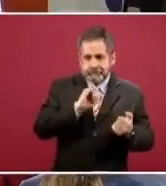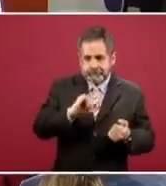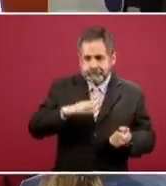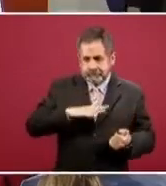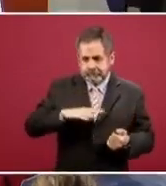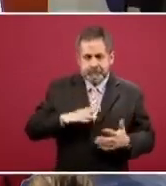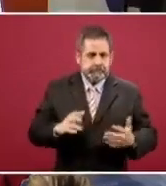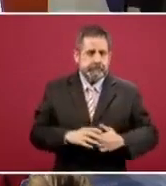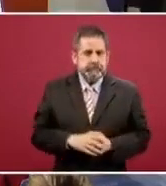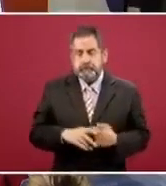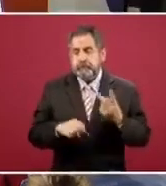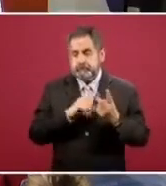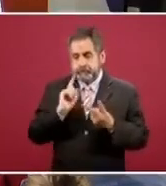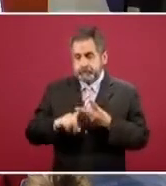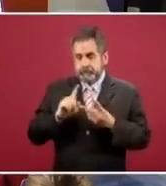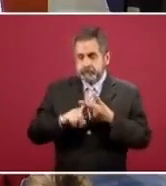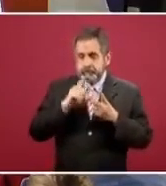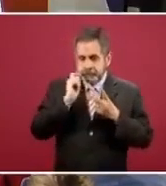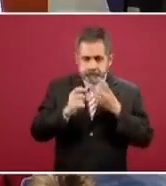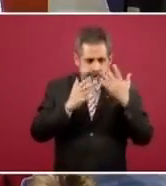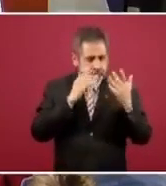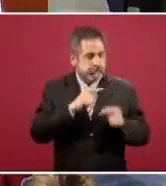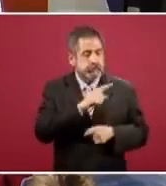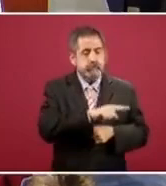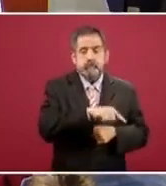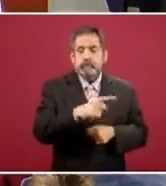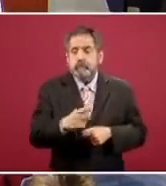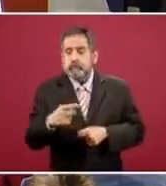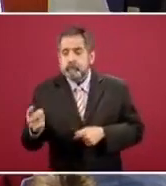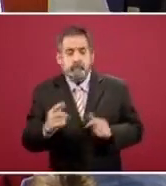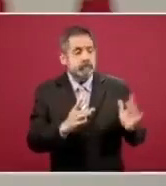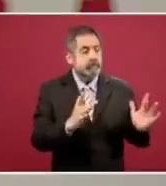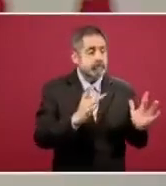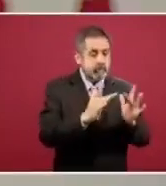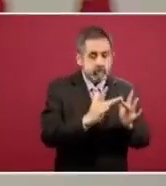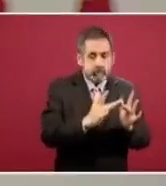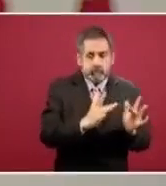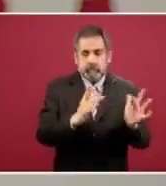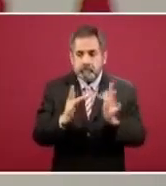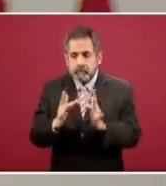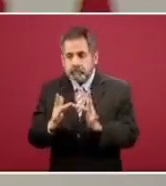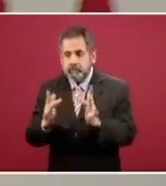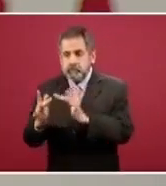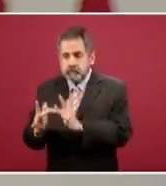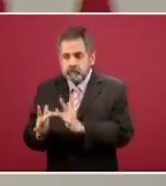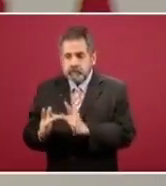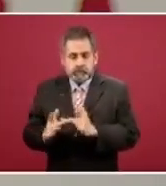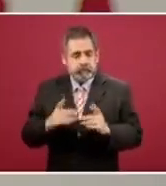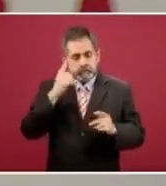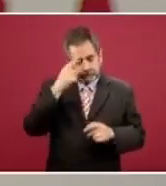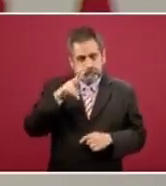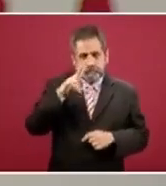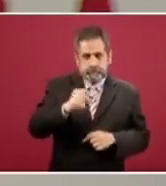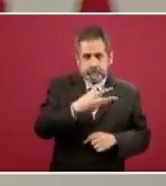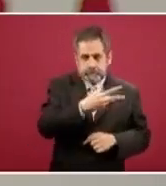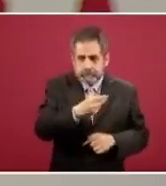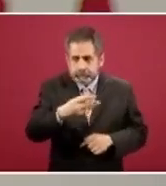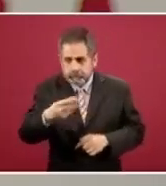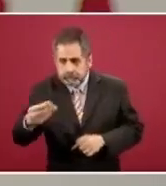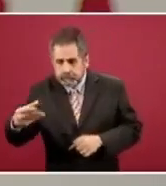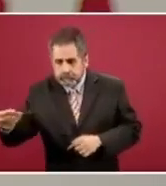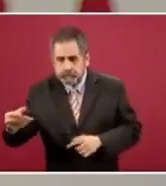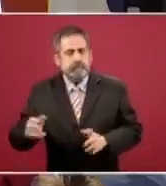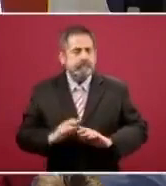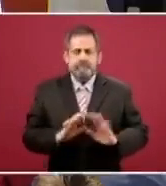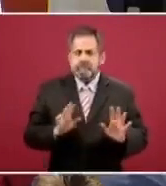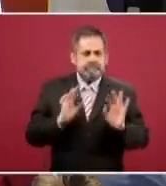luego, segundo método, es estudiar los contactos. Y esto lo que nos permite es ver que no se estén propagando el virus.